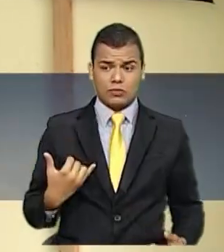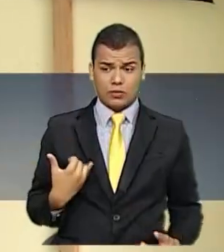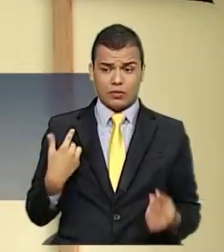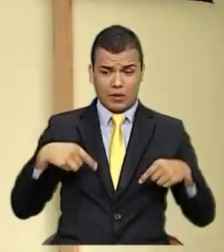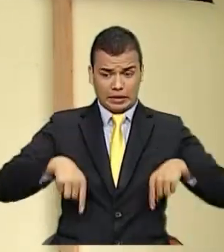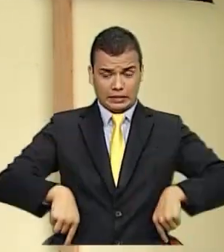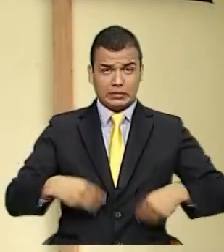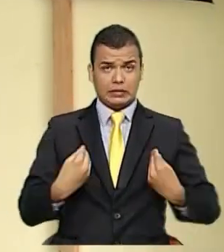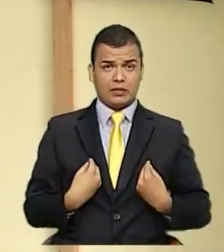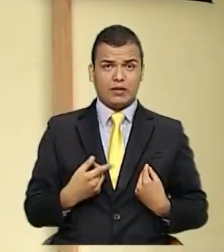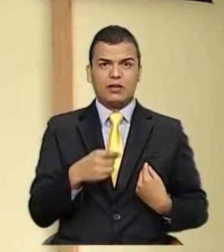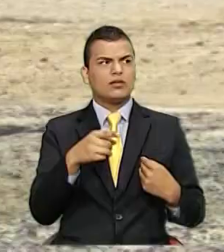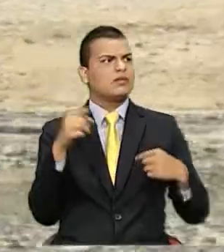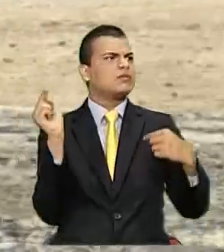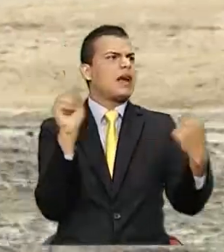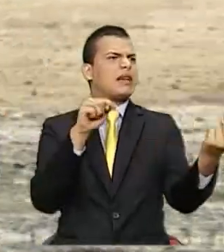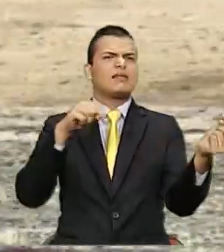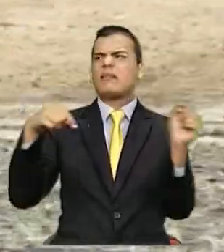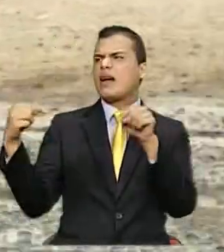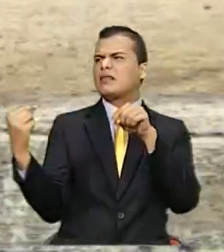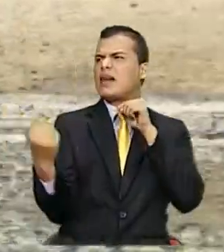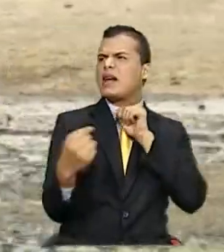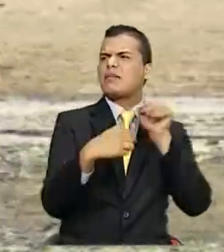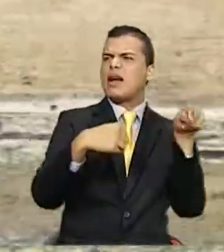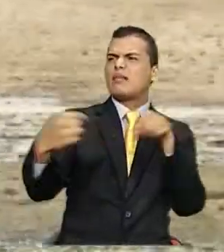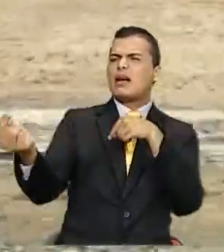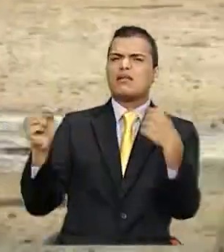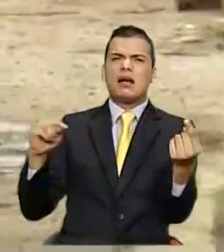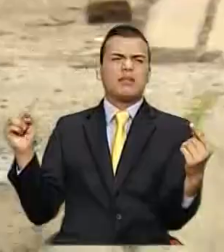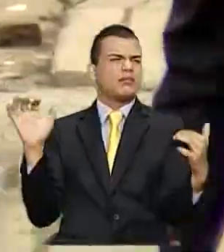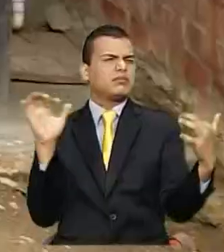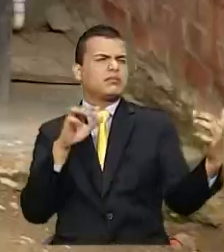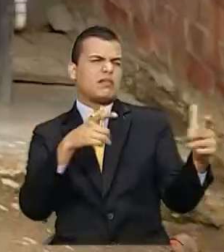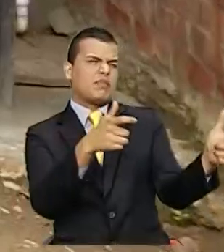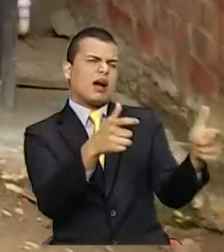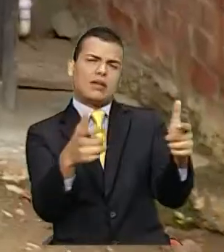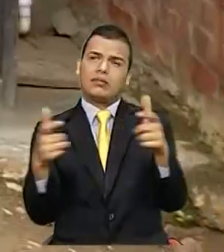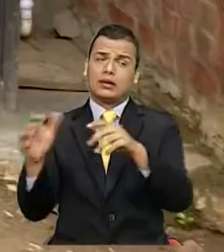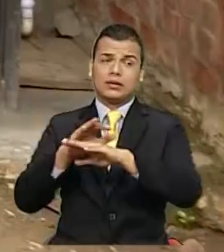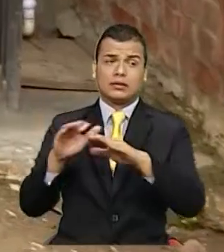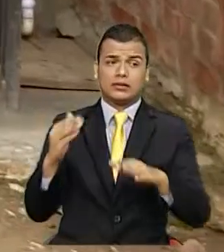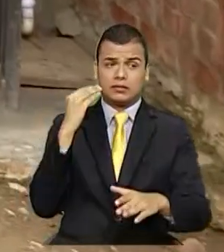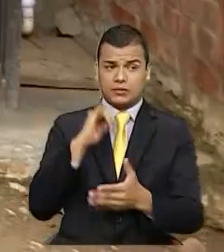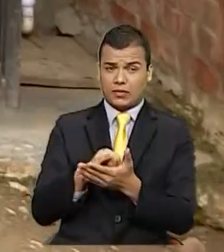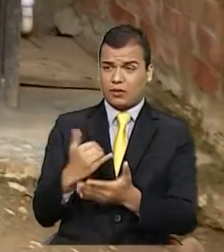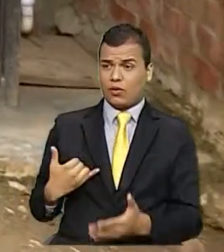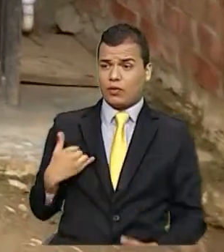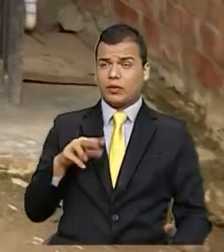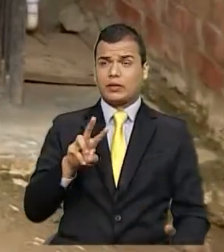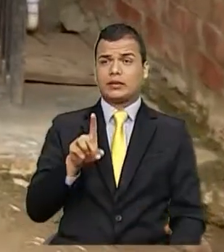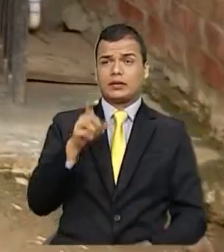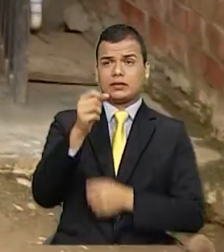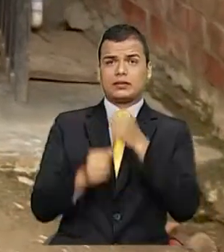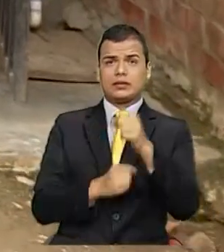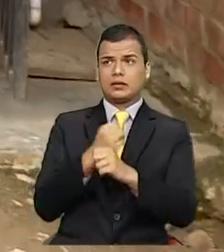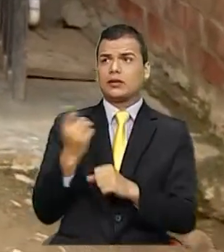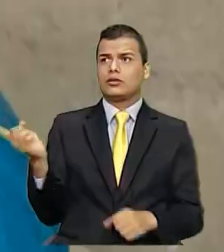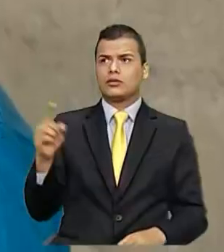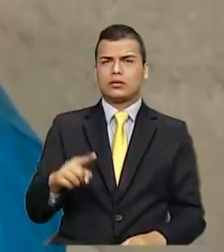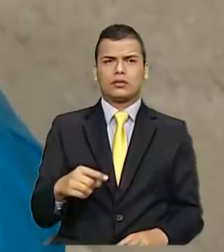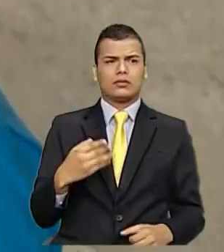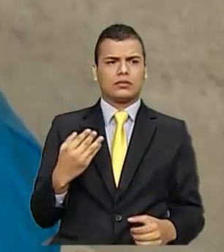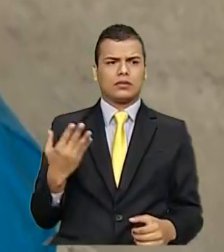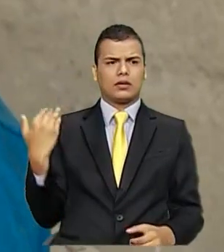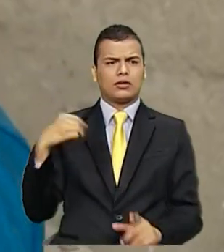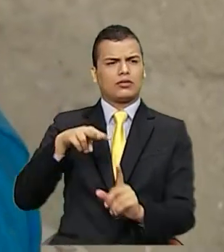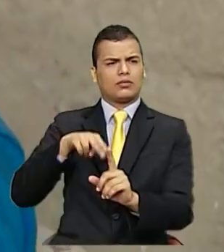municipio agarrados entre balas, dejando la comunidad en el centro. Otra de las víctimas es esta joven de 26 años, que llegó a Villarrica hace un par de